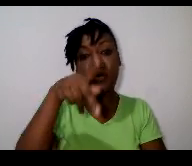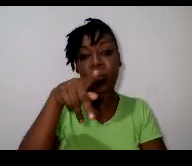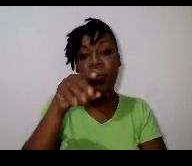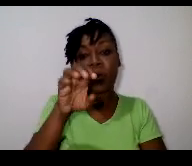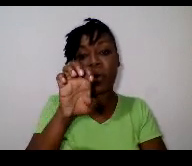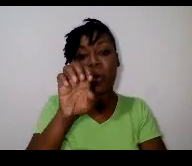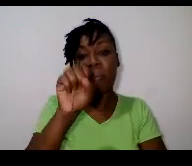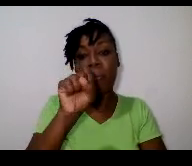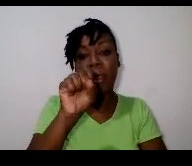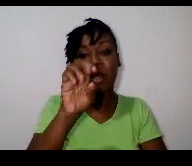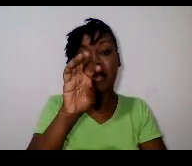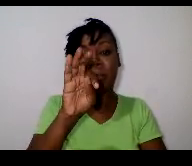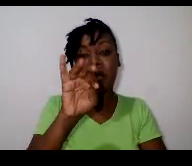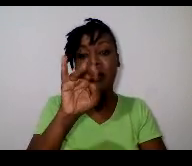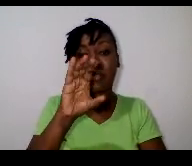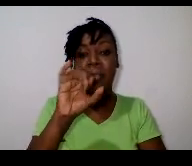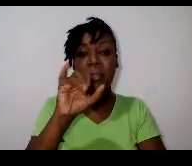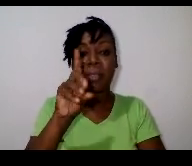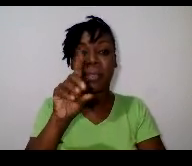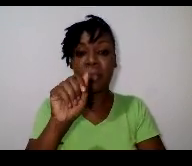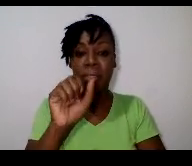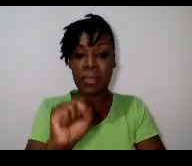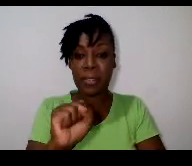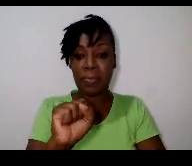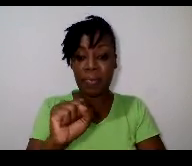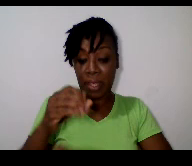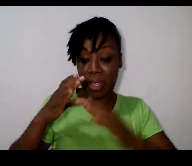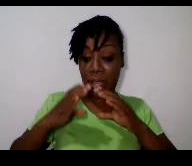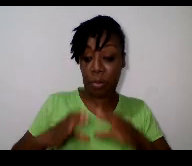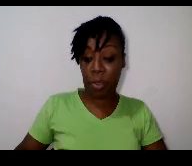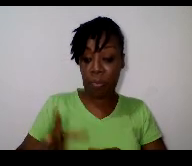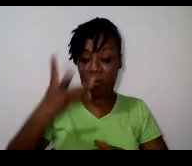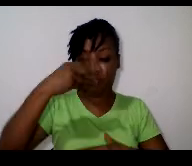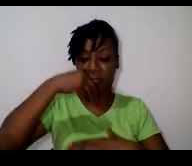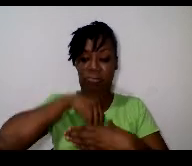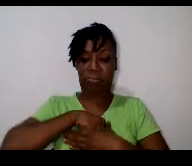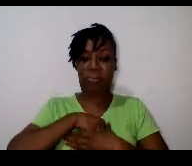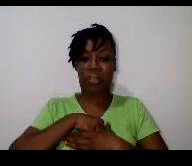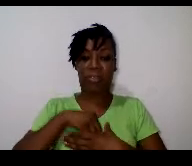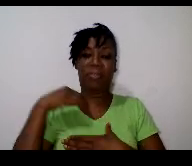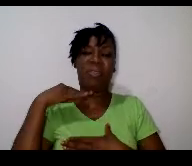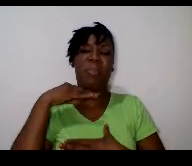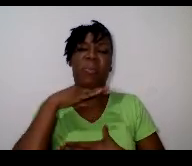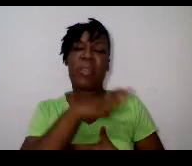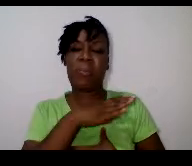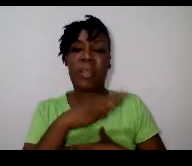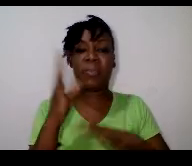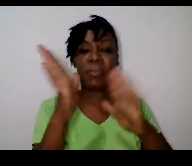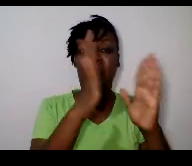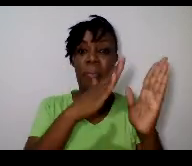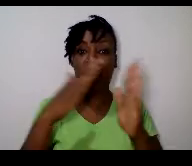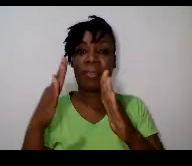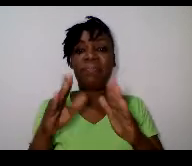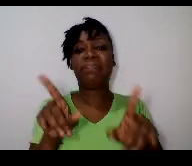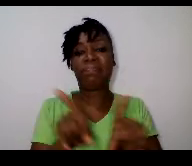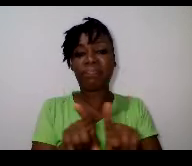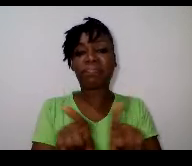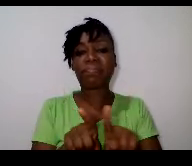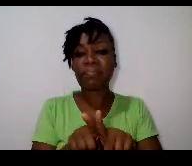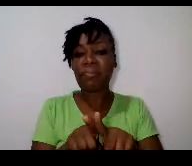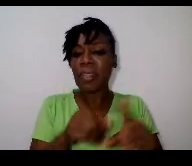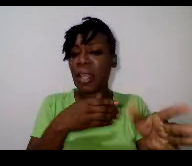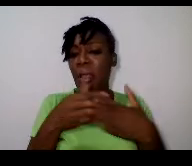cuerpo, digamos, lo asume como una toxina. Toxinas de la contaminación ambiental. En cualquier país donde